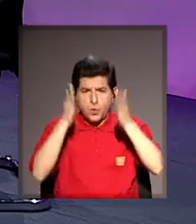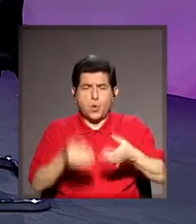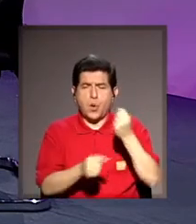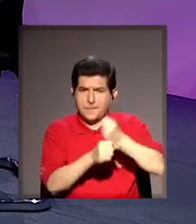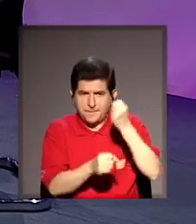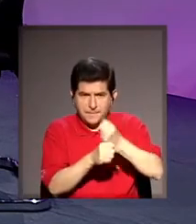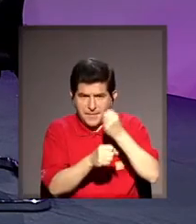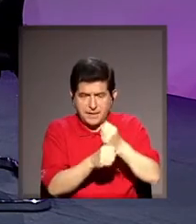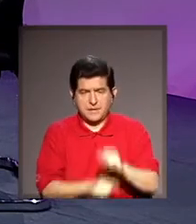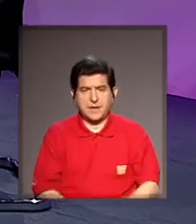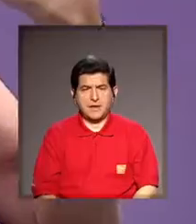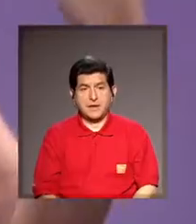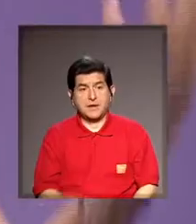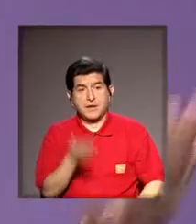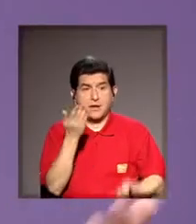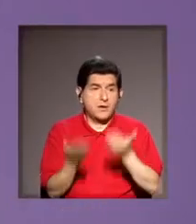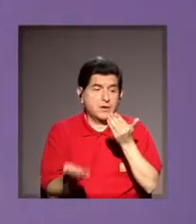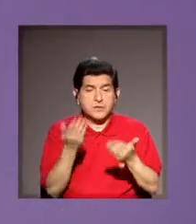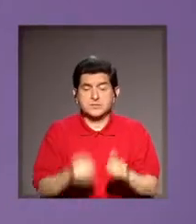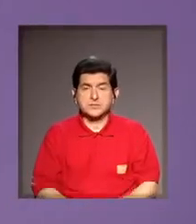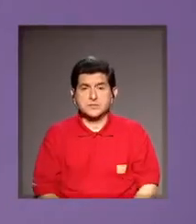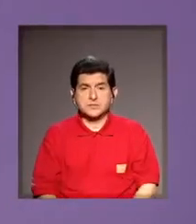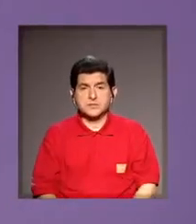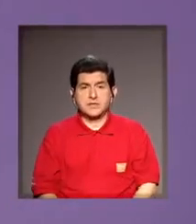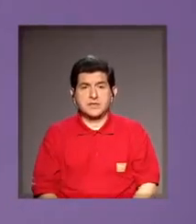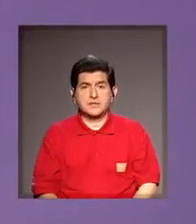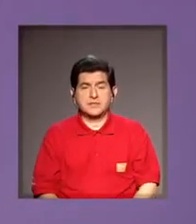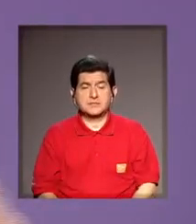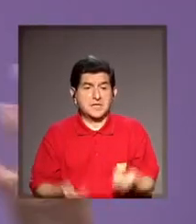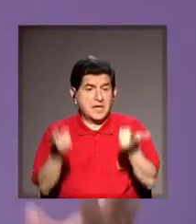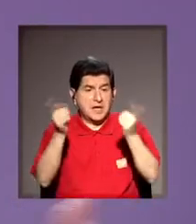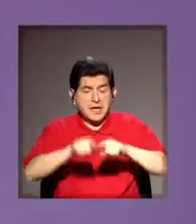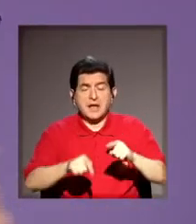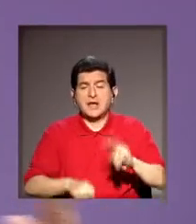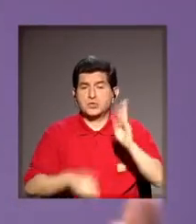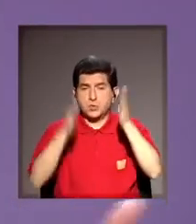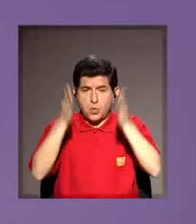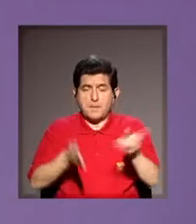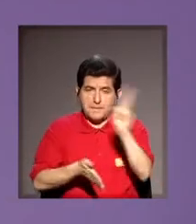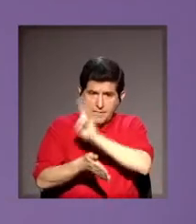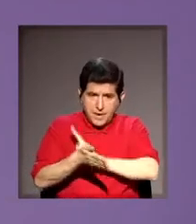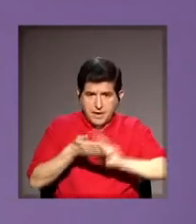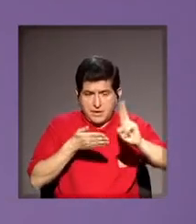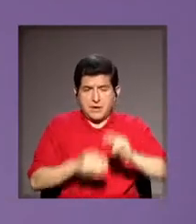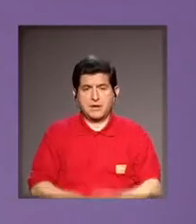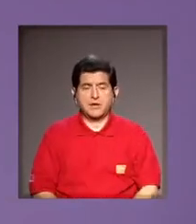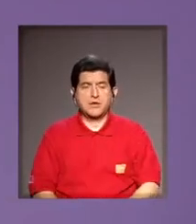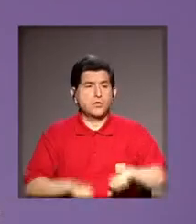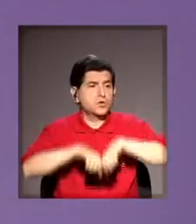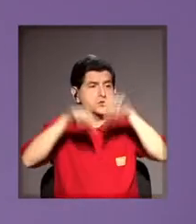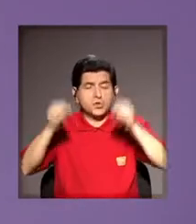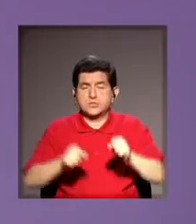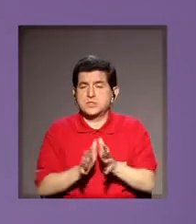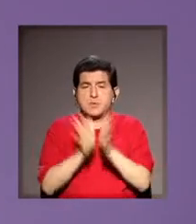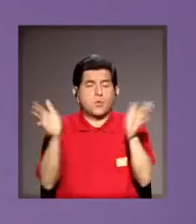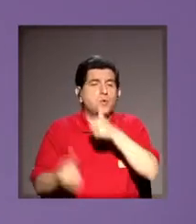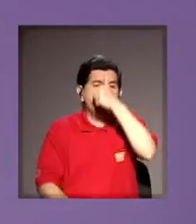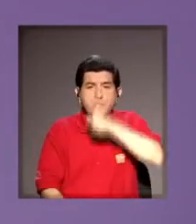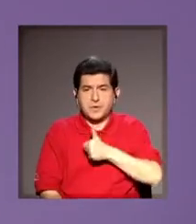trabajo a compañeros universidad de el sistema público y privado